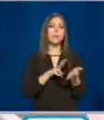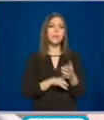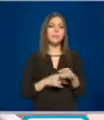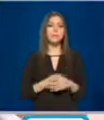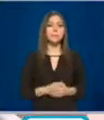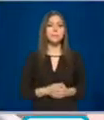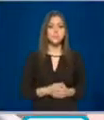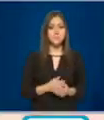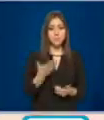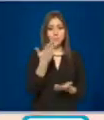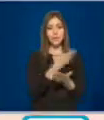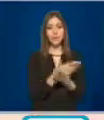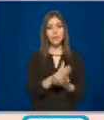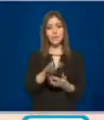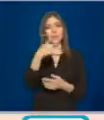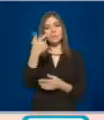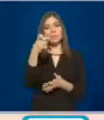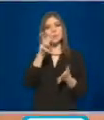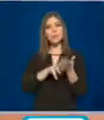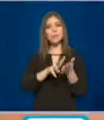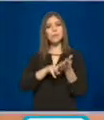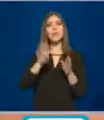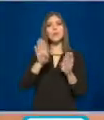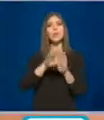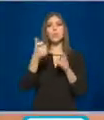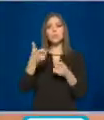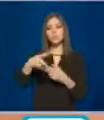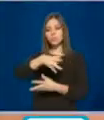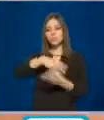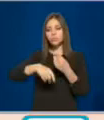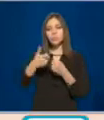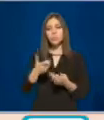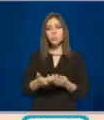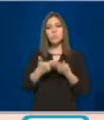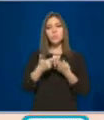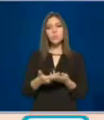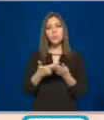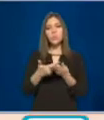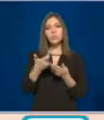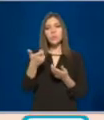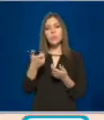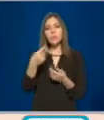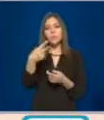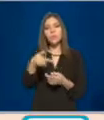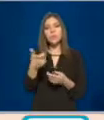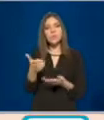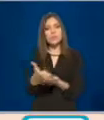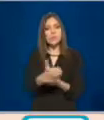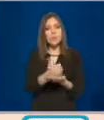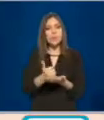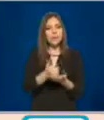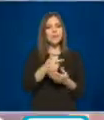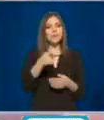que además el precio es el que te va a traer la utilidad. Para que Claro. yo pueda ponerle el precio a mi